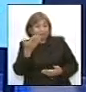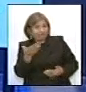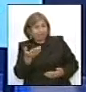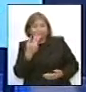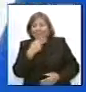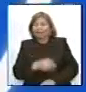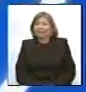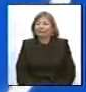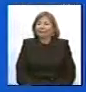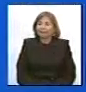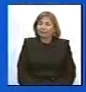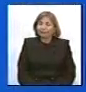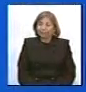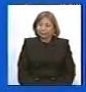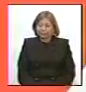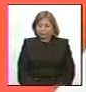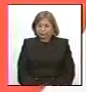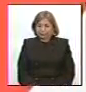detalles.